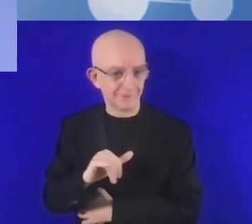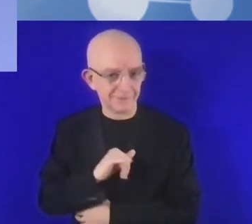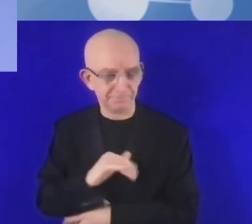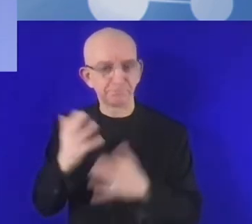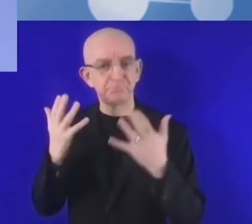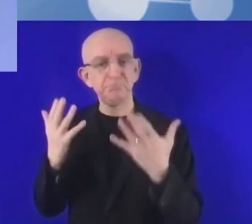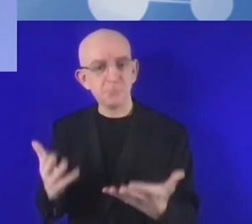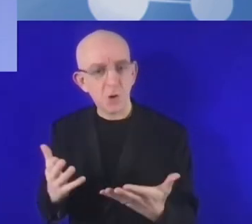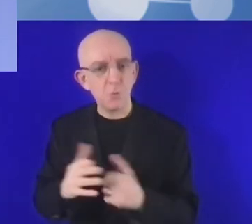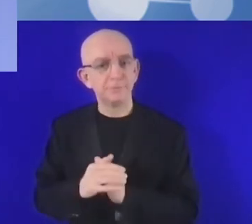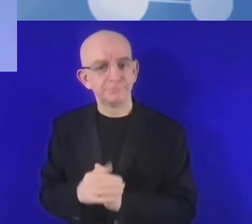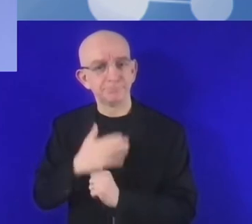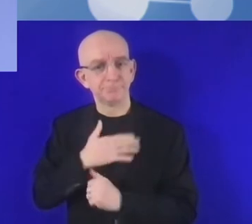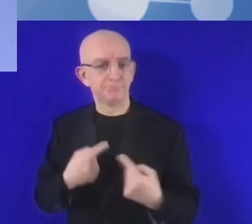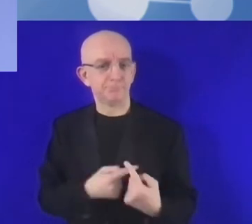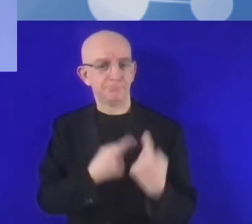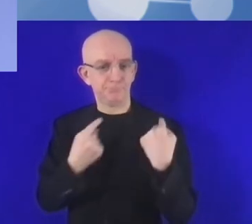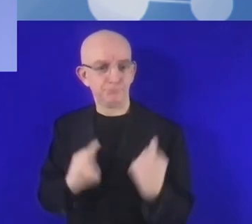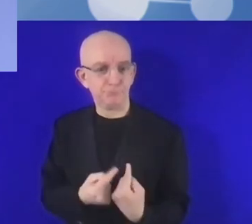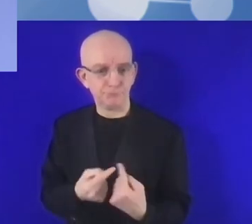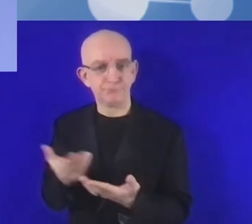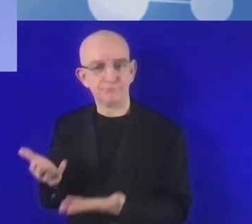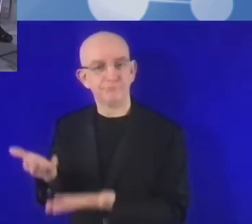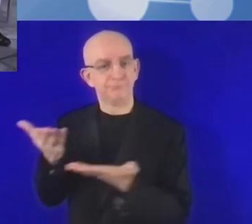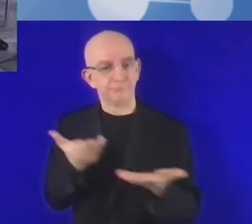ahora tengo el gran placer de invitar